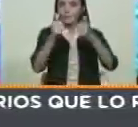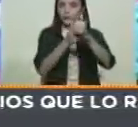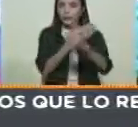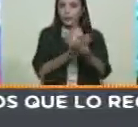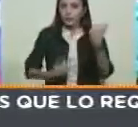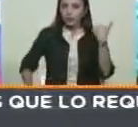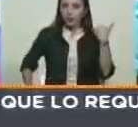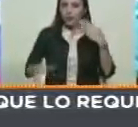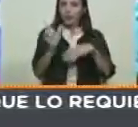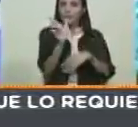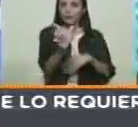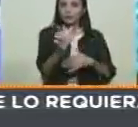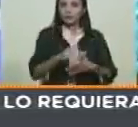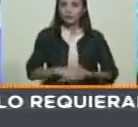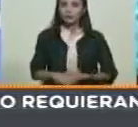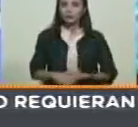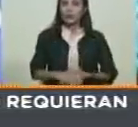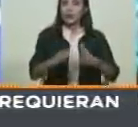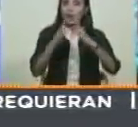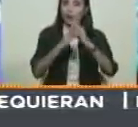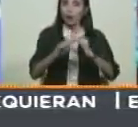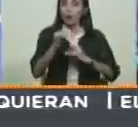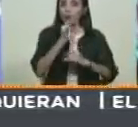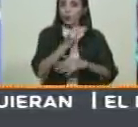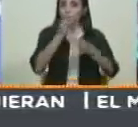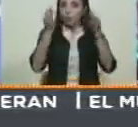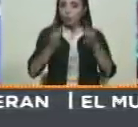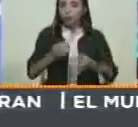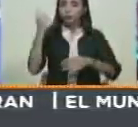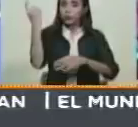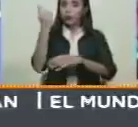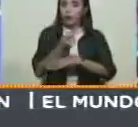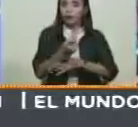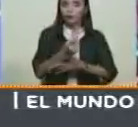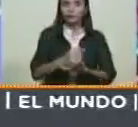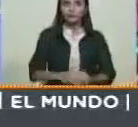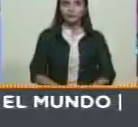nacional lo que voy a decir es una orden